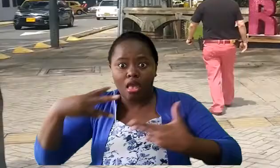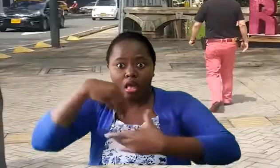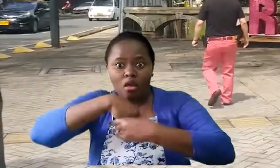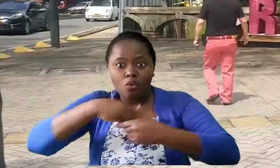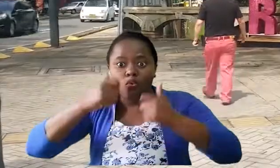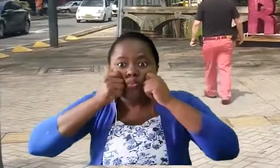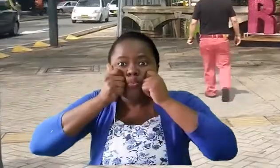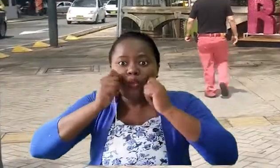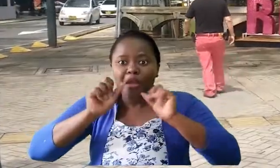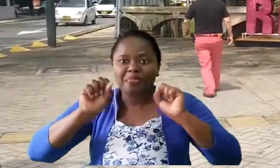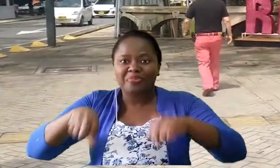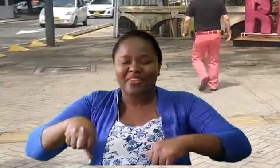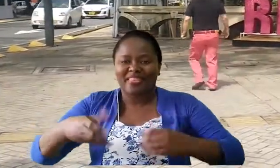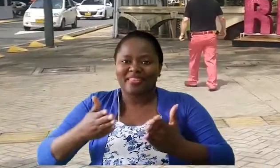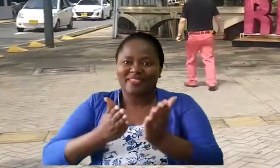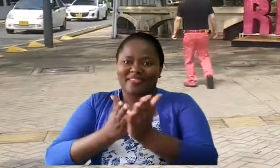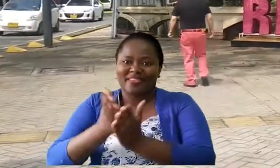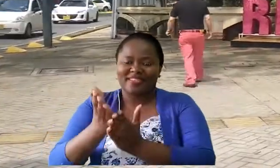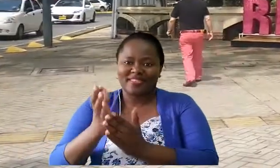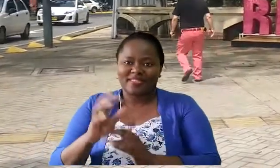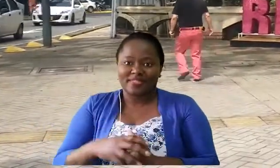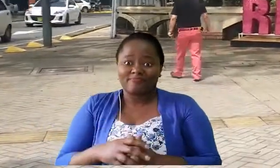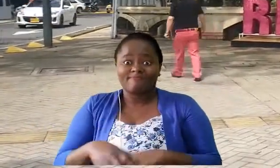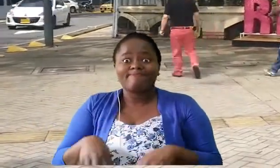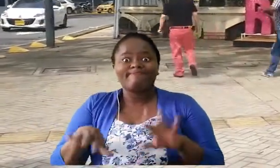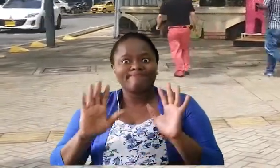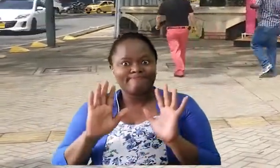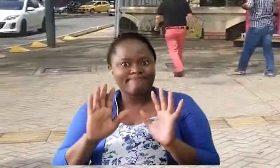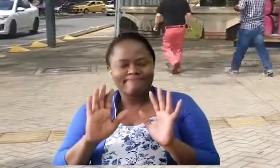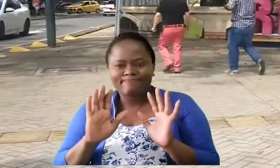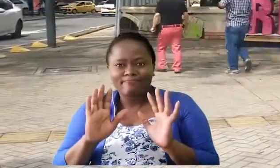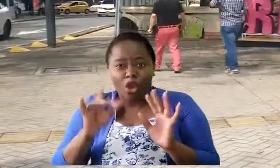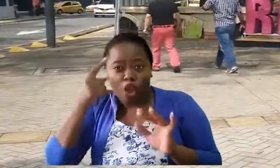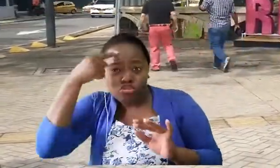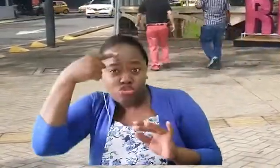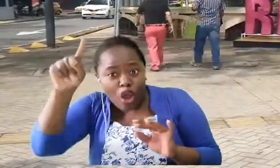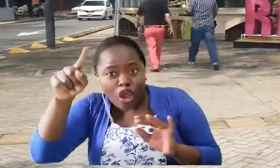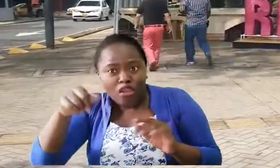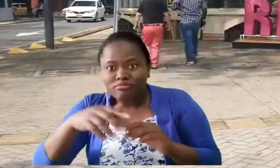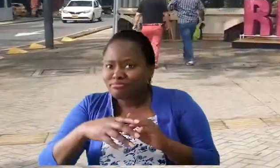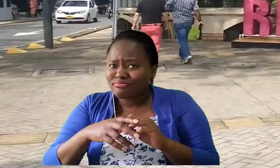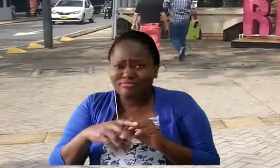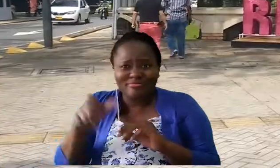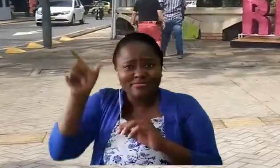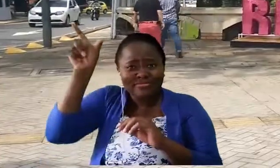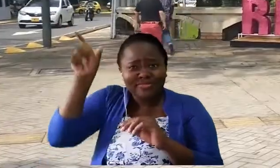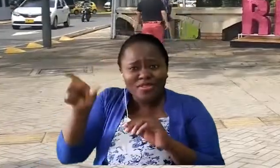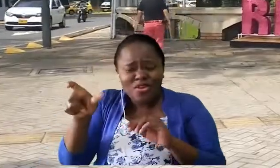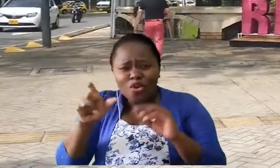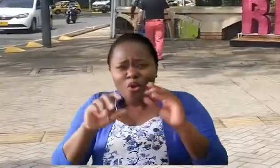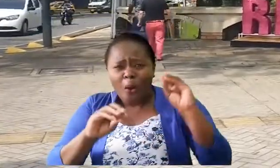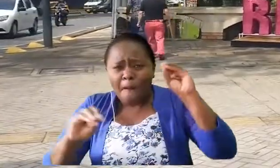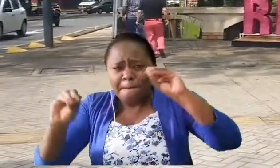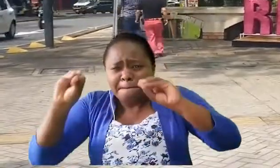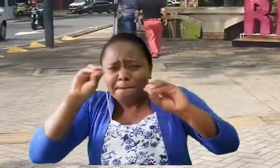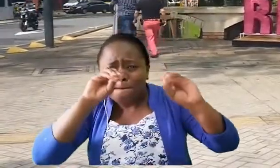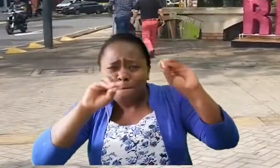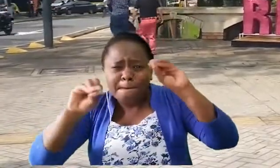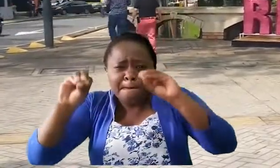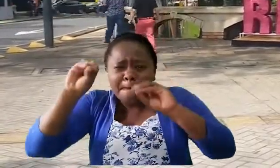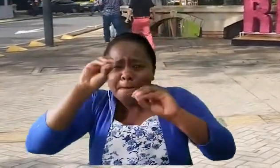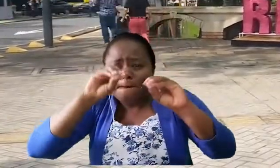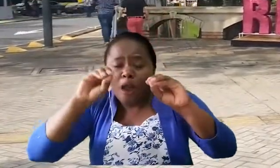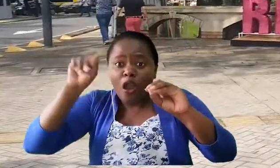Entonces, tiene que haber alguien que le dio medida exacta a todo en el universo, a la posición del Sol, a la distancia de